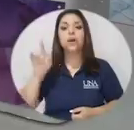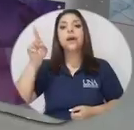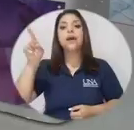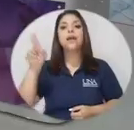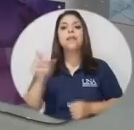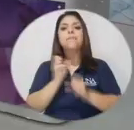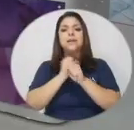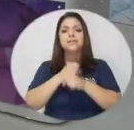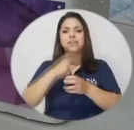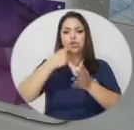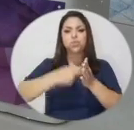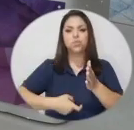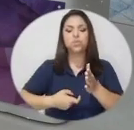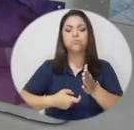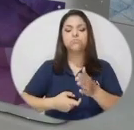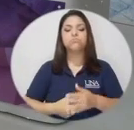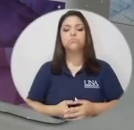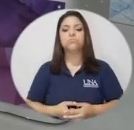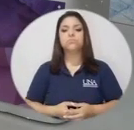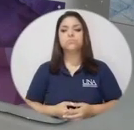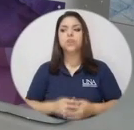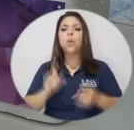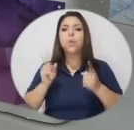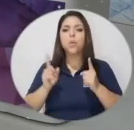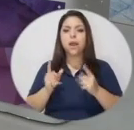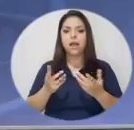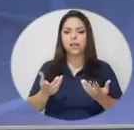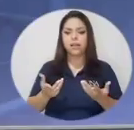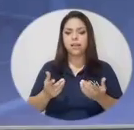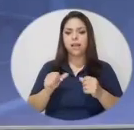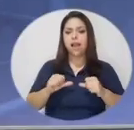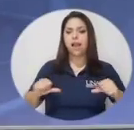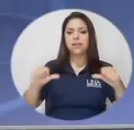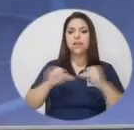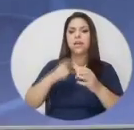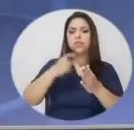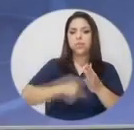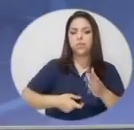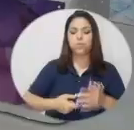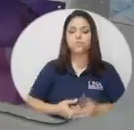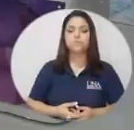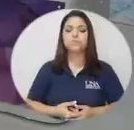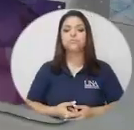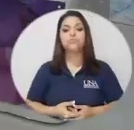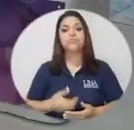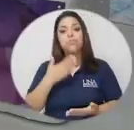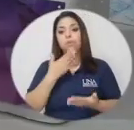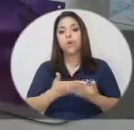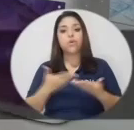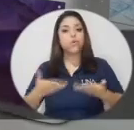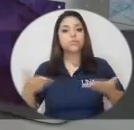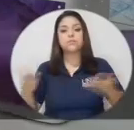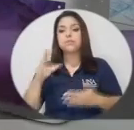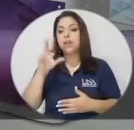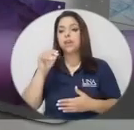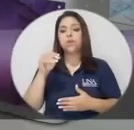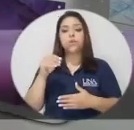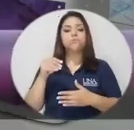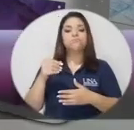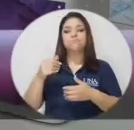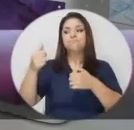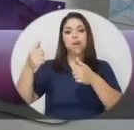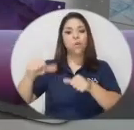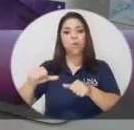posiblemente, él va a ser más duro en esas partes. ¿Cuáles áreas serían? Bueno, cosas que no compartamos,